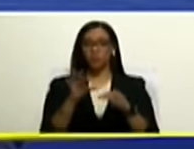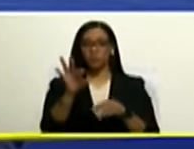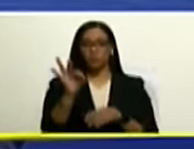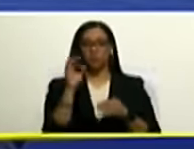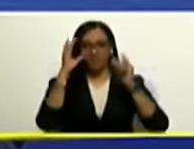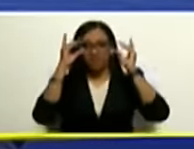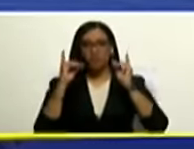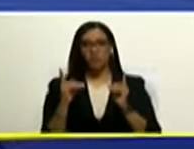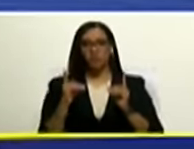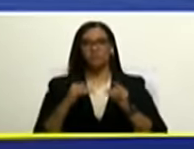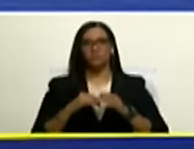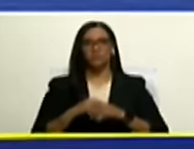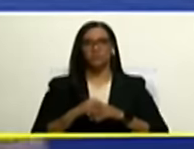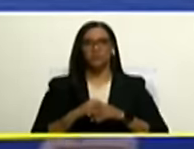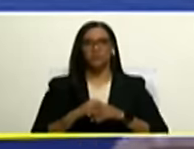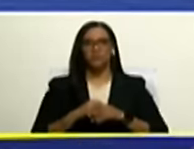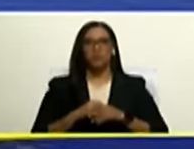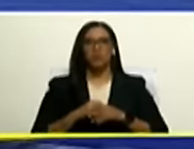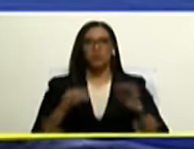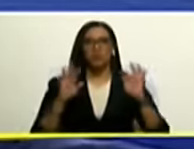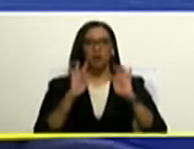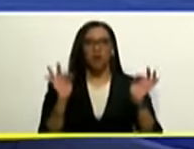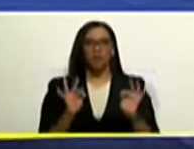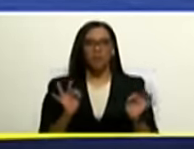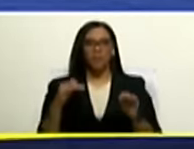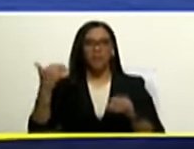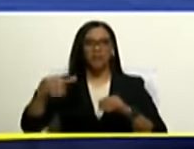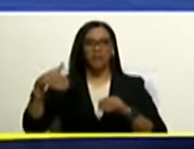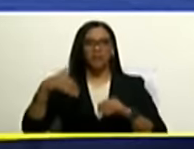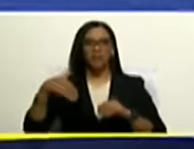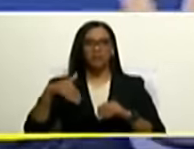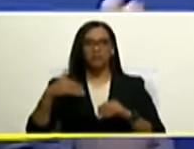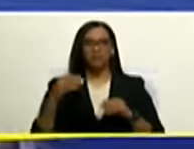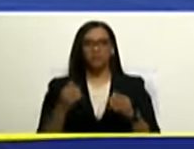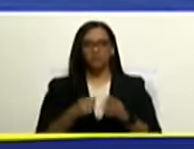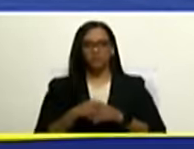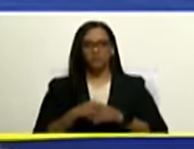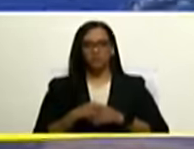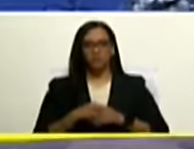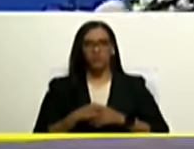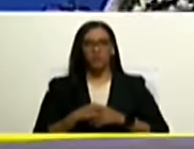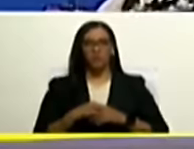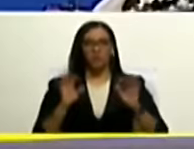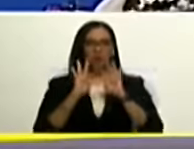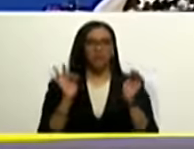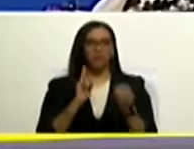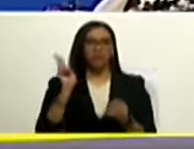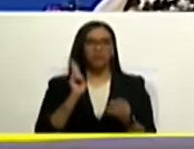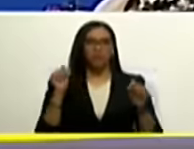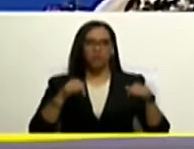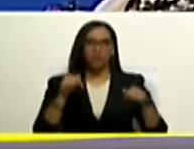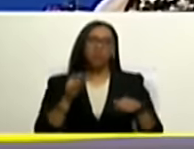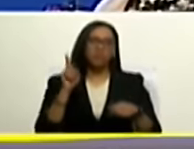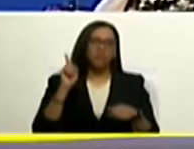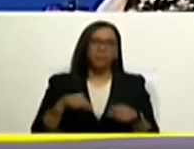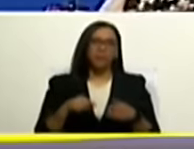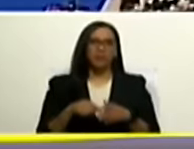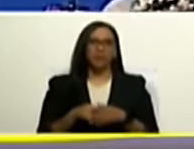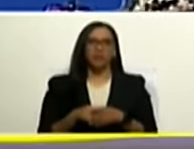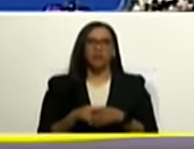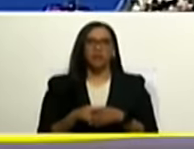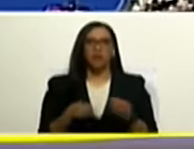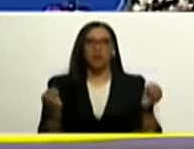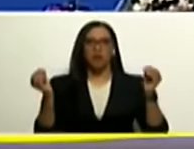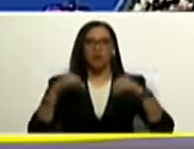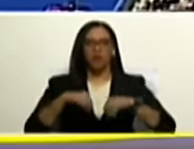decisión. Ese es un mecanismo que del derecho consuetudinario, un mecanismo que se utiliza hoy por día inclusive en los